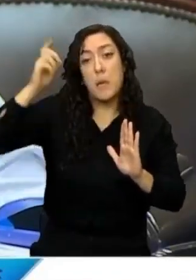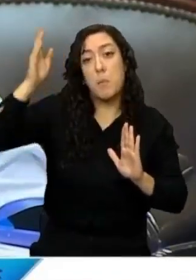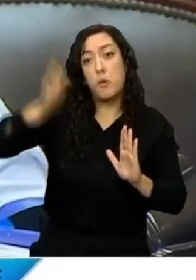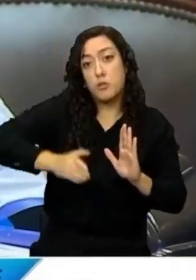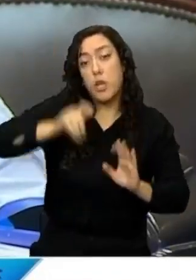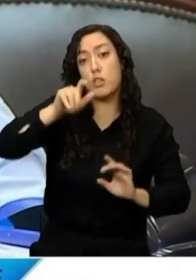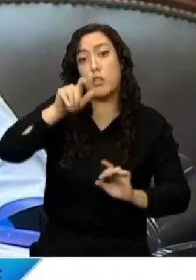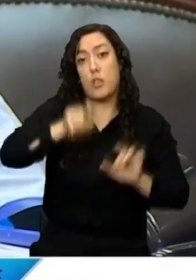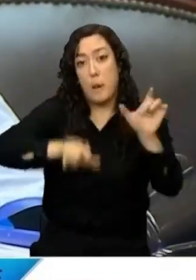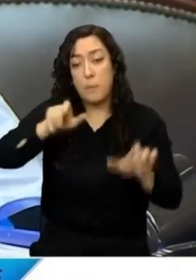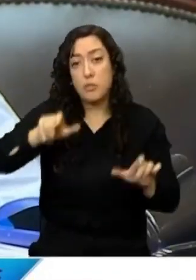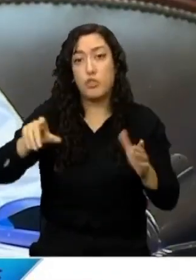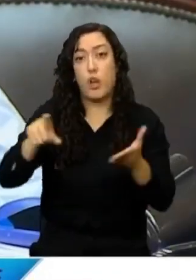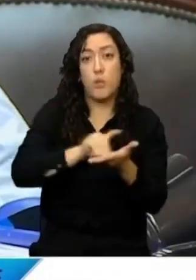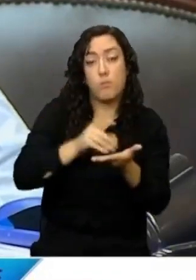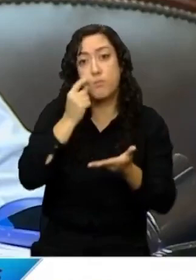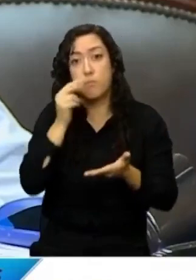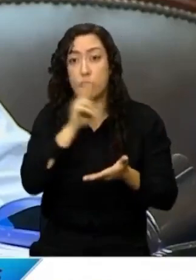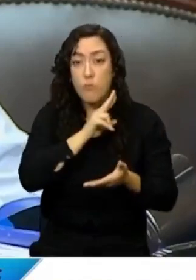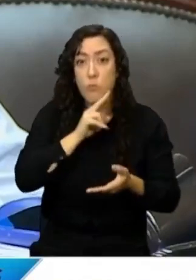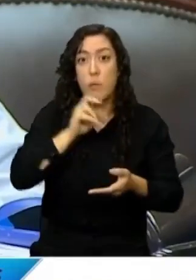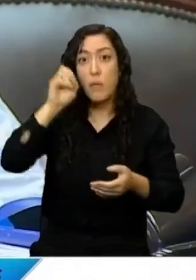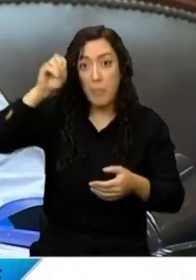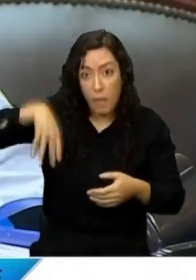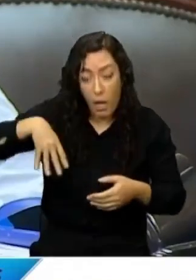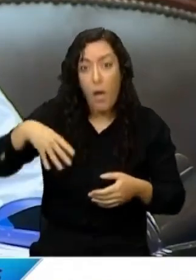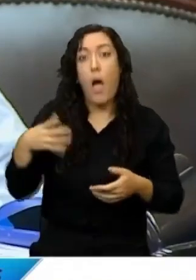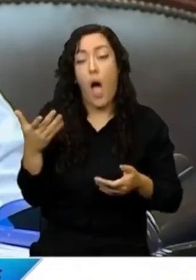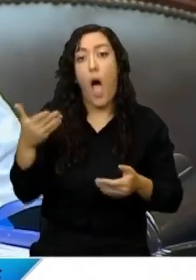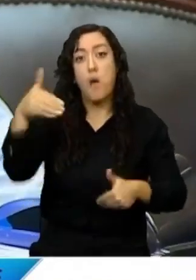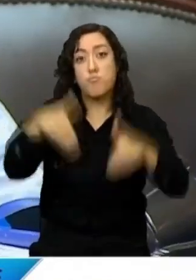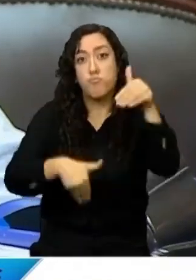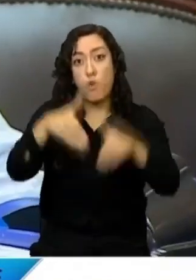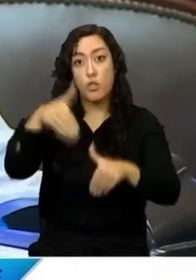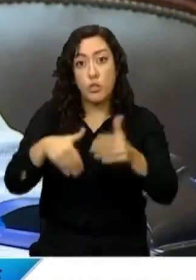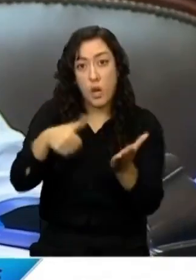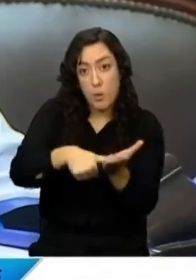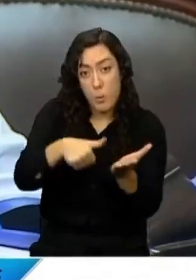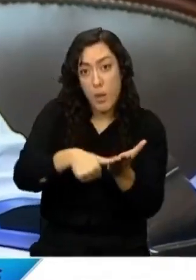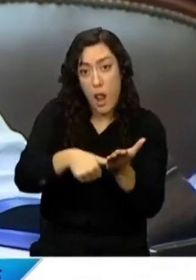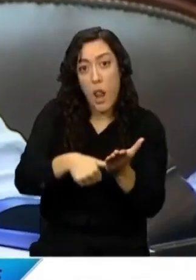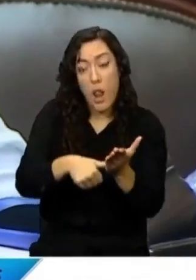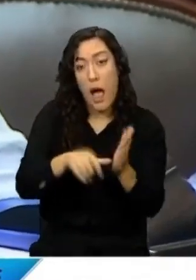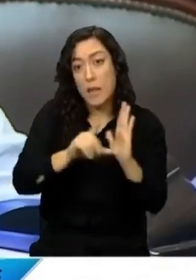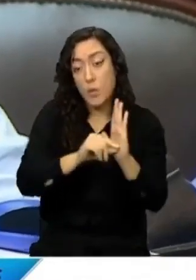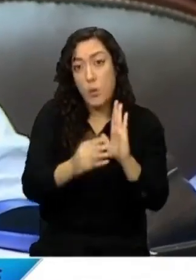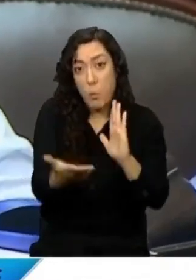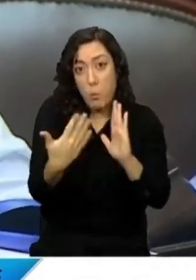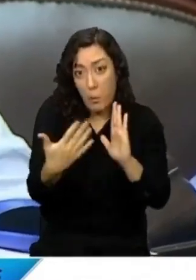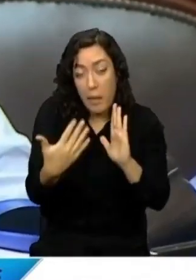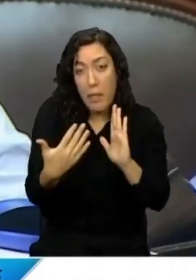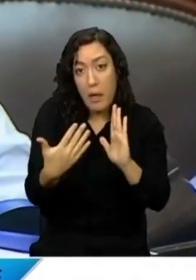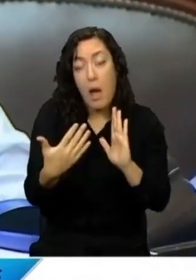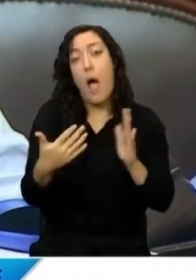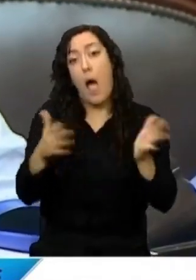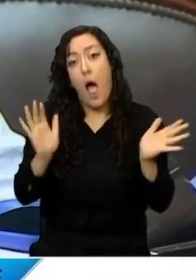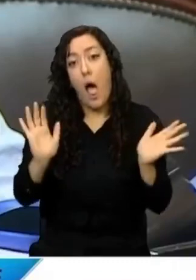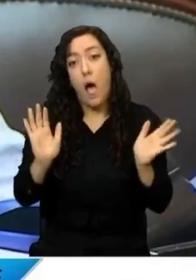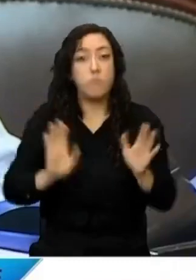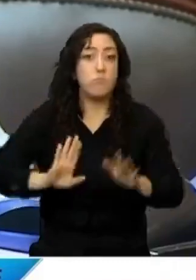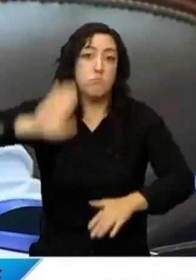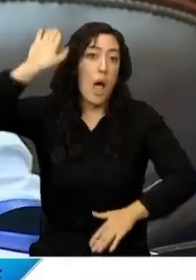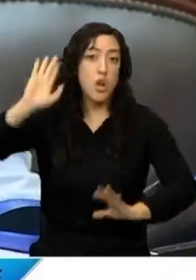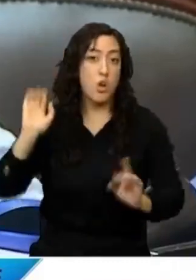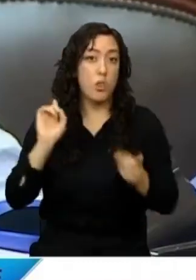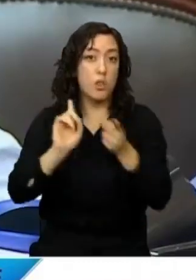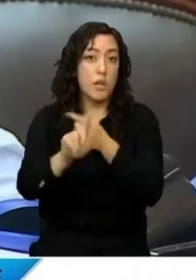10% de los diputados y diputadas presentes se habilita la votación nominal de ese artículo, que se haga mano alzada